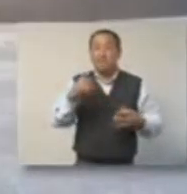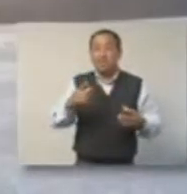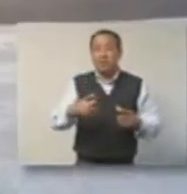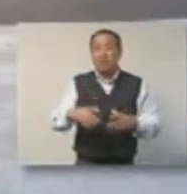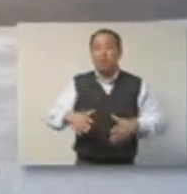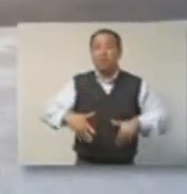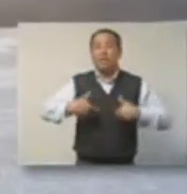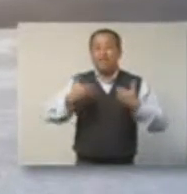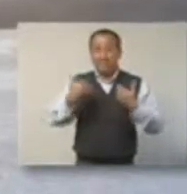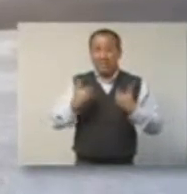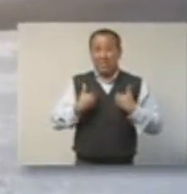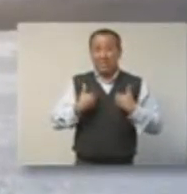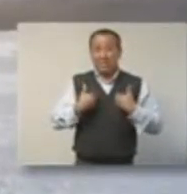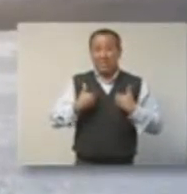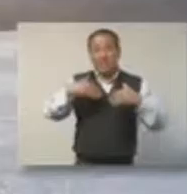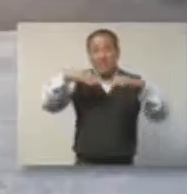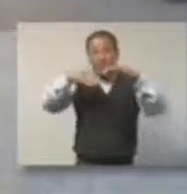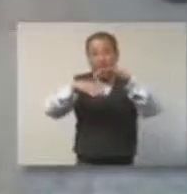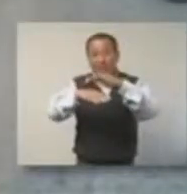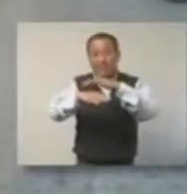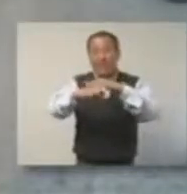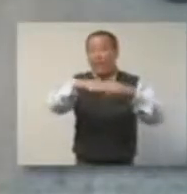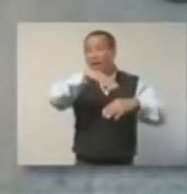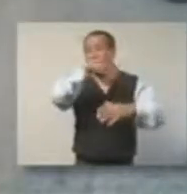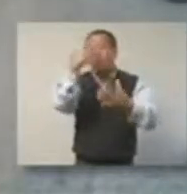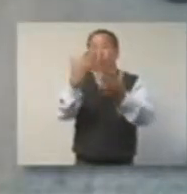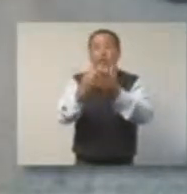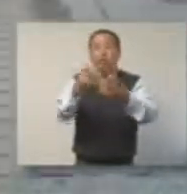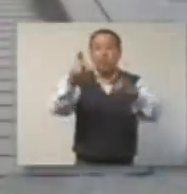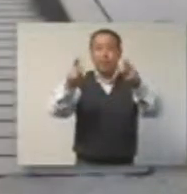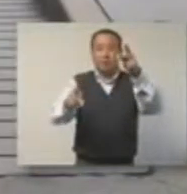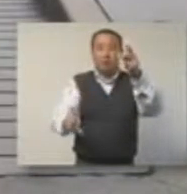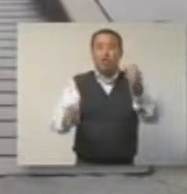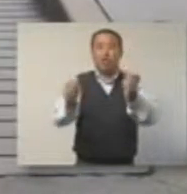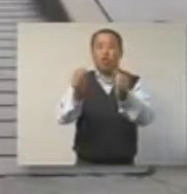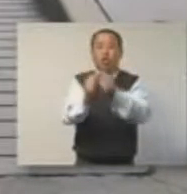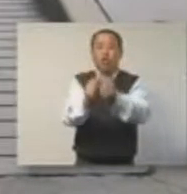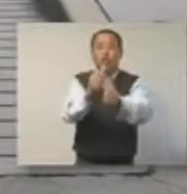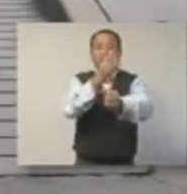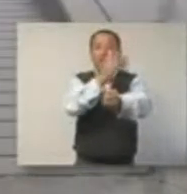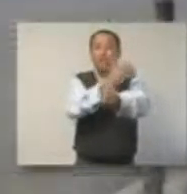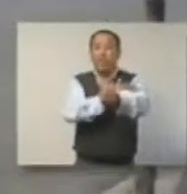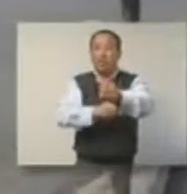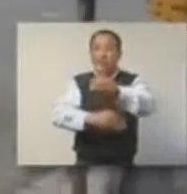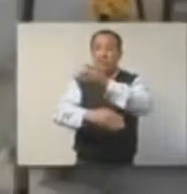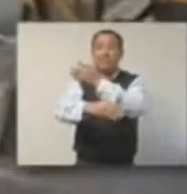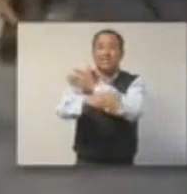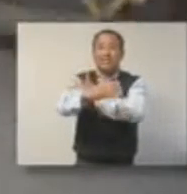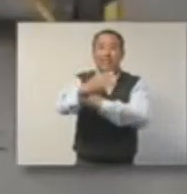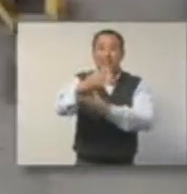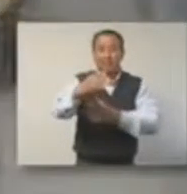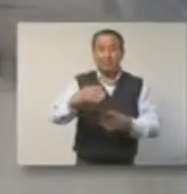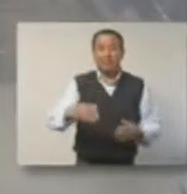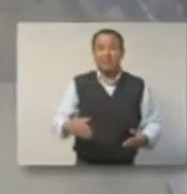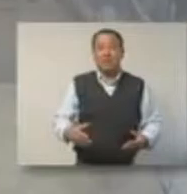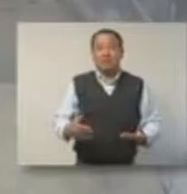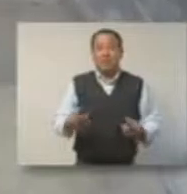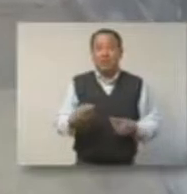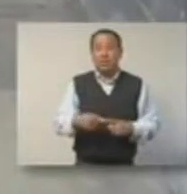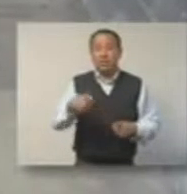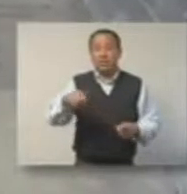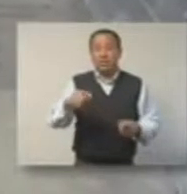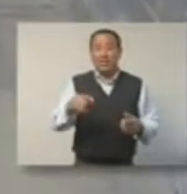así como implementar un plan de accesibilidad municipal orientado a la eliminación de las barreras físicas para personas